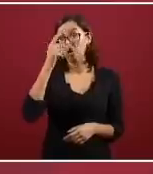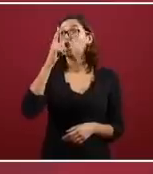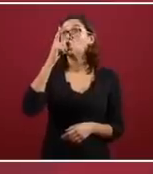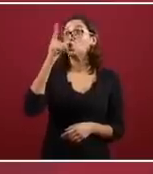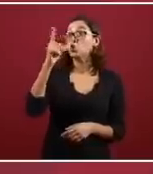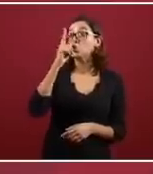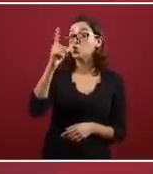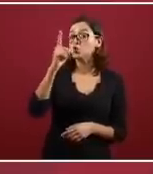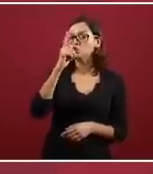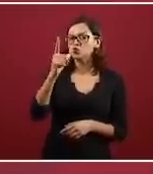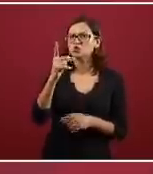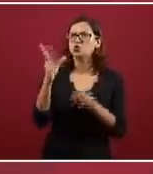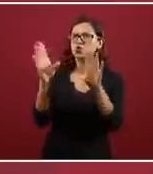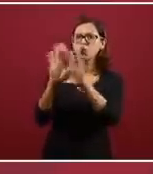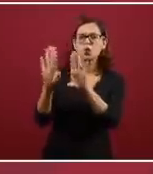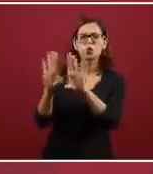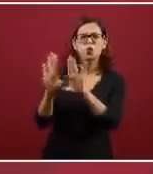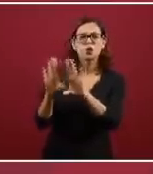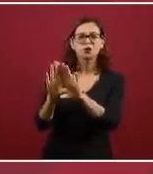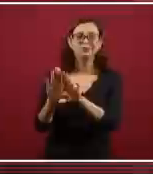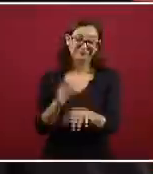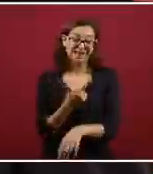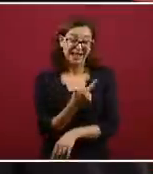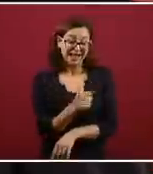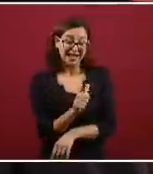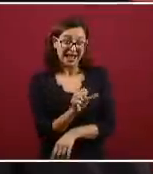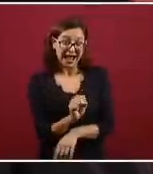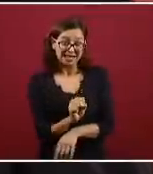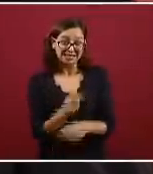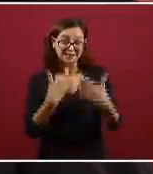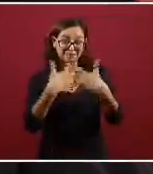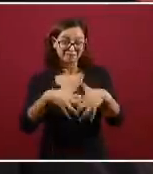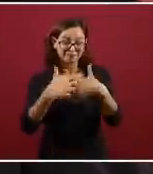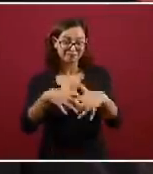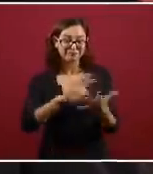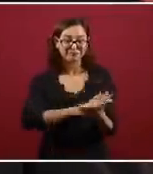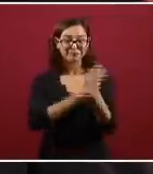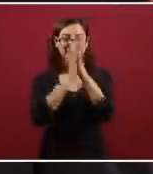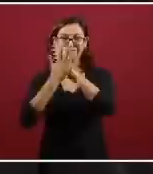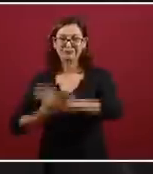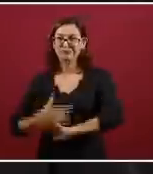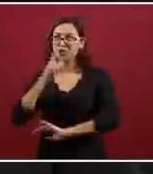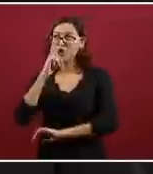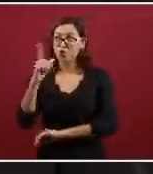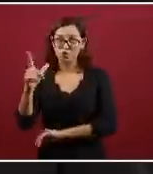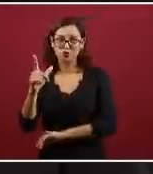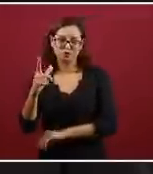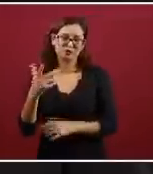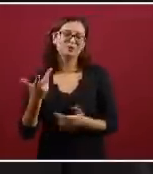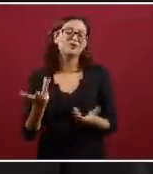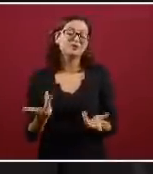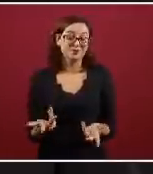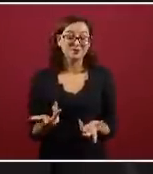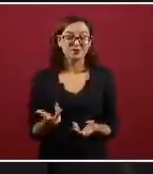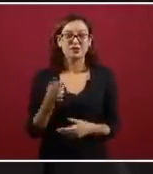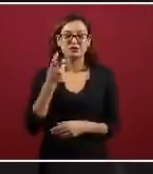gas. Esto nos garantiza que no nos falte la energía eléctrica.